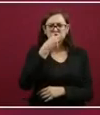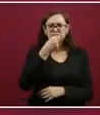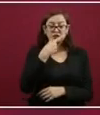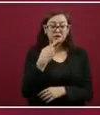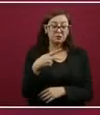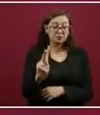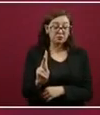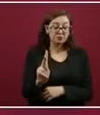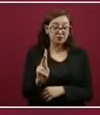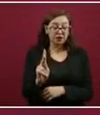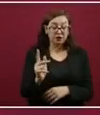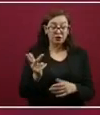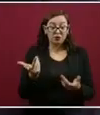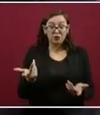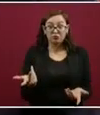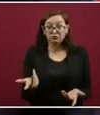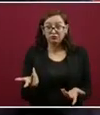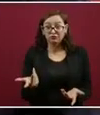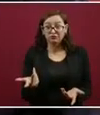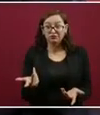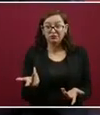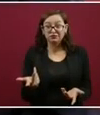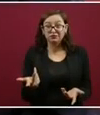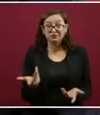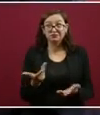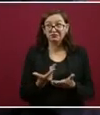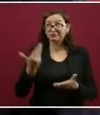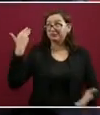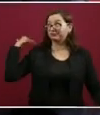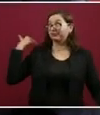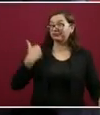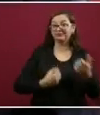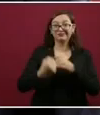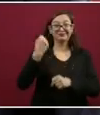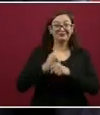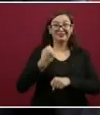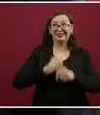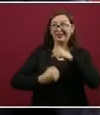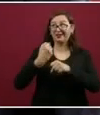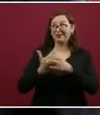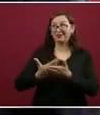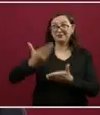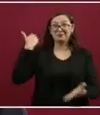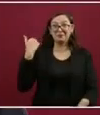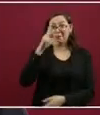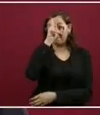diría que estaba peor antes.